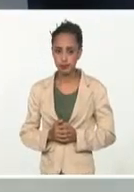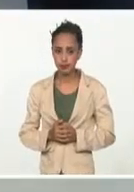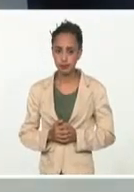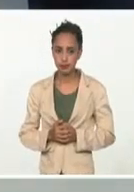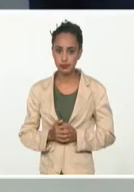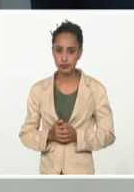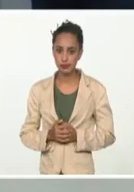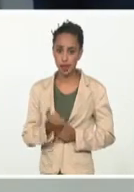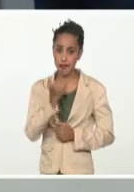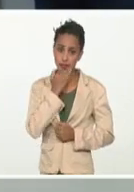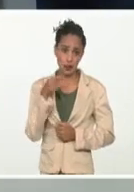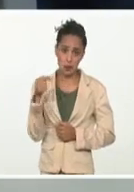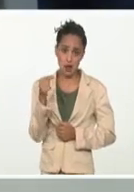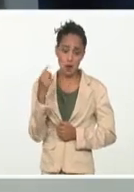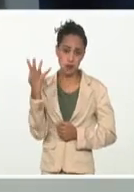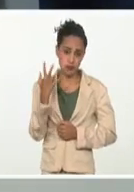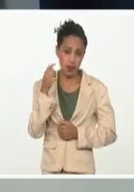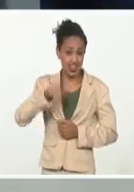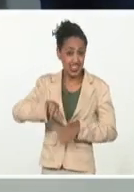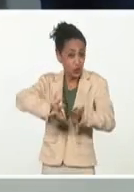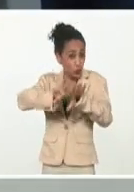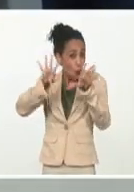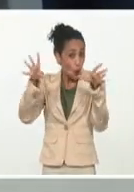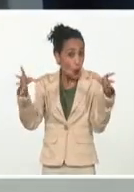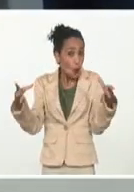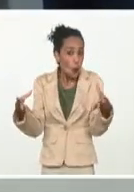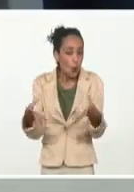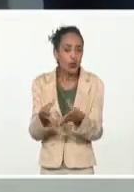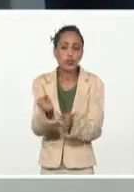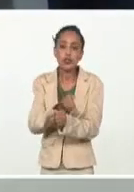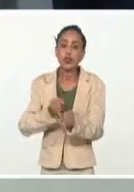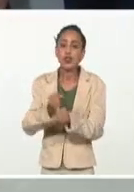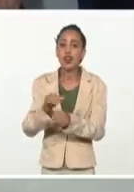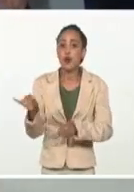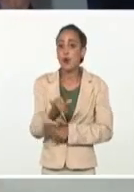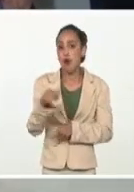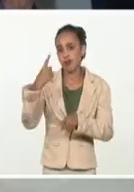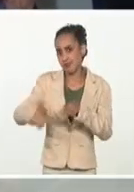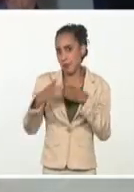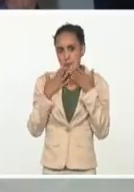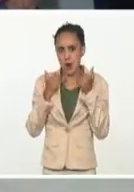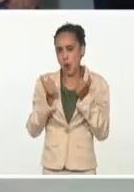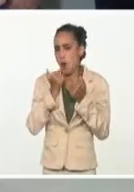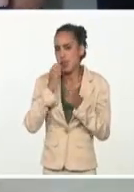todo salvo ella y además se considera más vigorosa